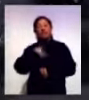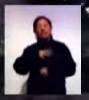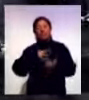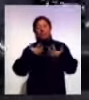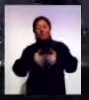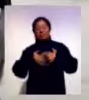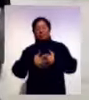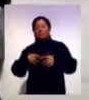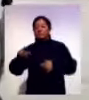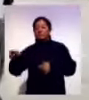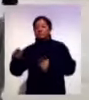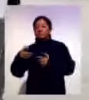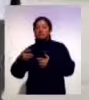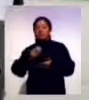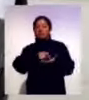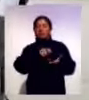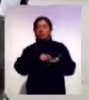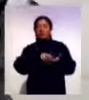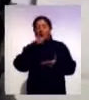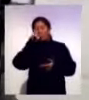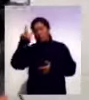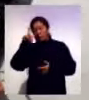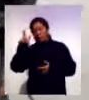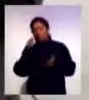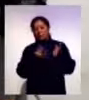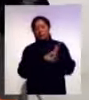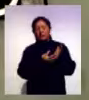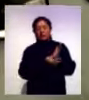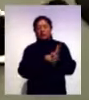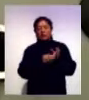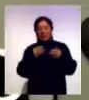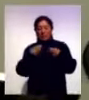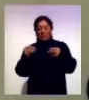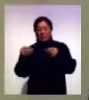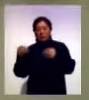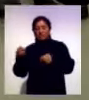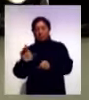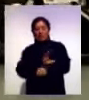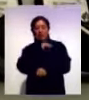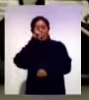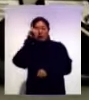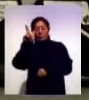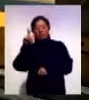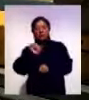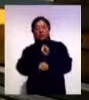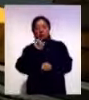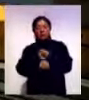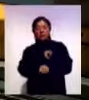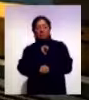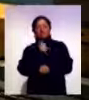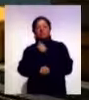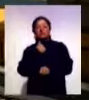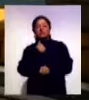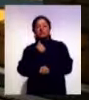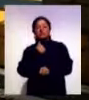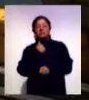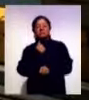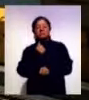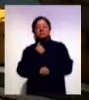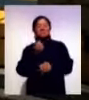compradoras de sector de energía, metalmecánica y plástico, electrónica, automotriz, electrodomésticos, entre